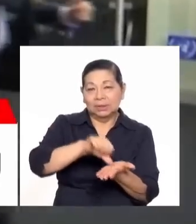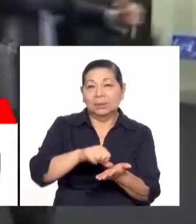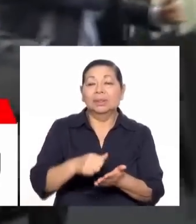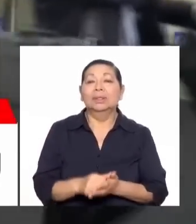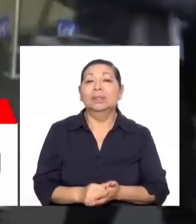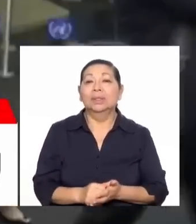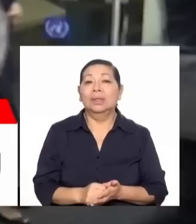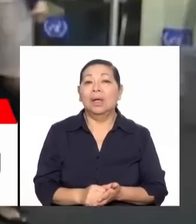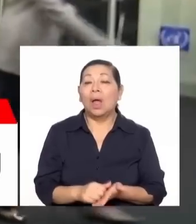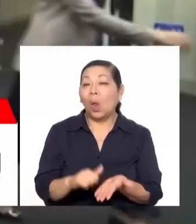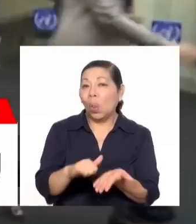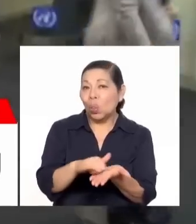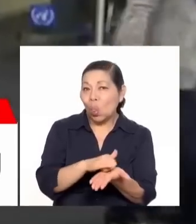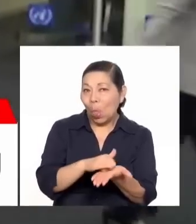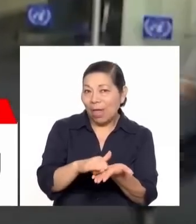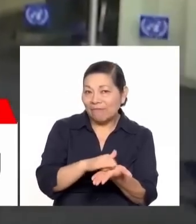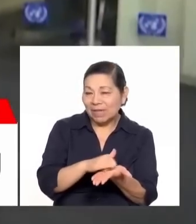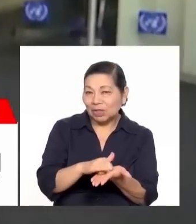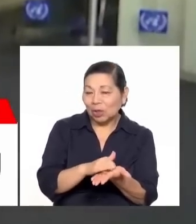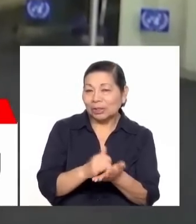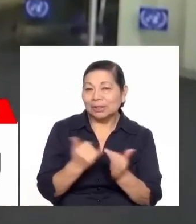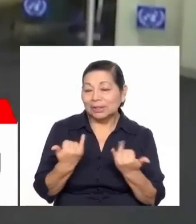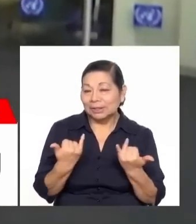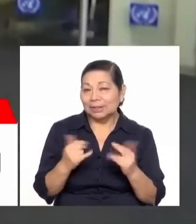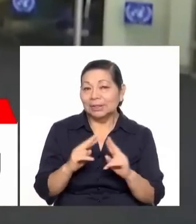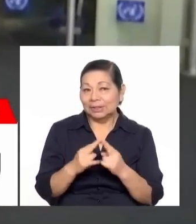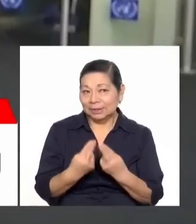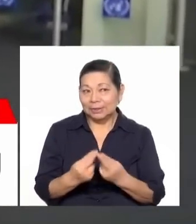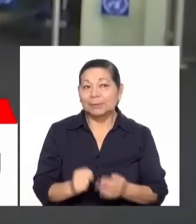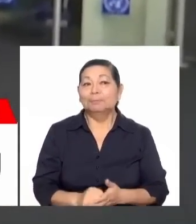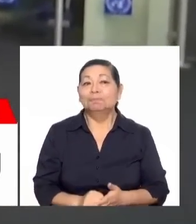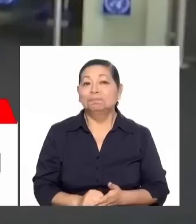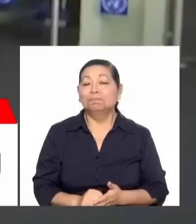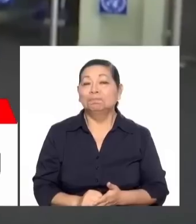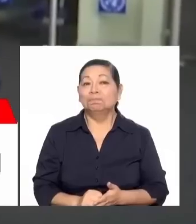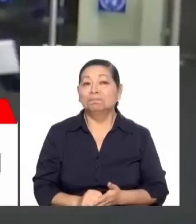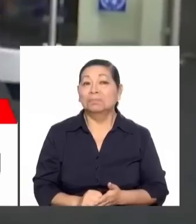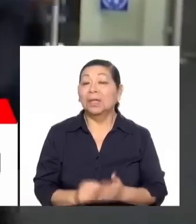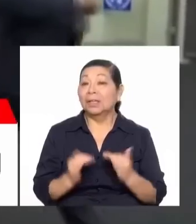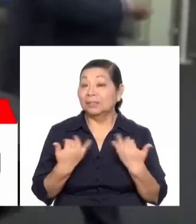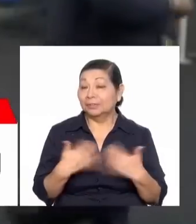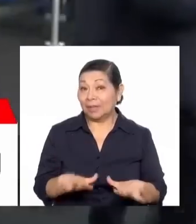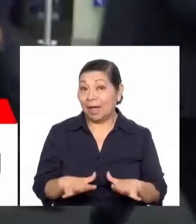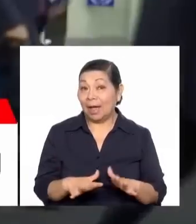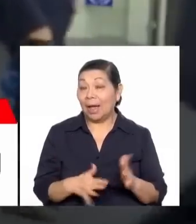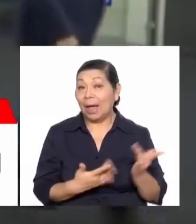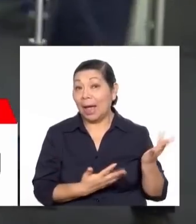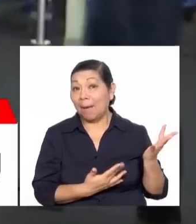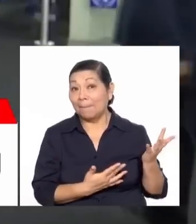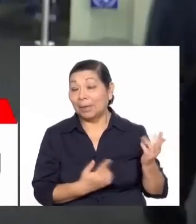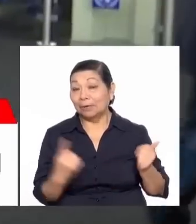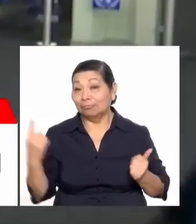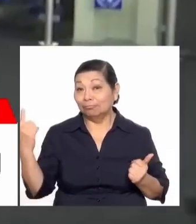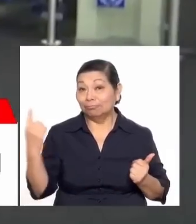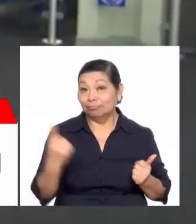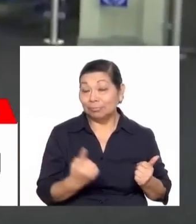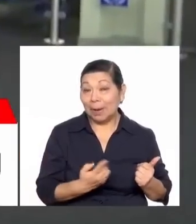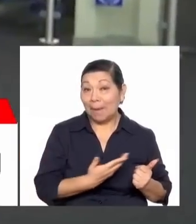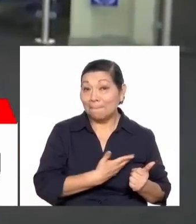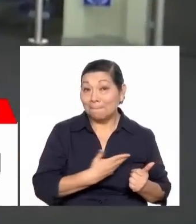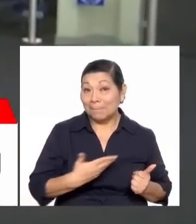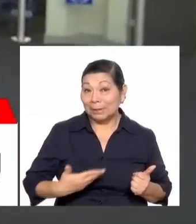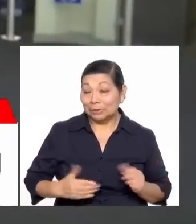para poder participar de este evento. Nosotros estamos ya a la expectativa de la llegada